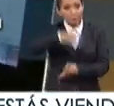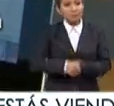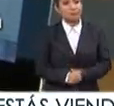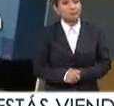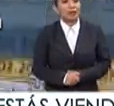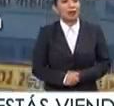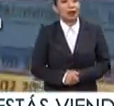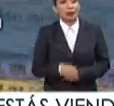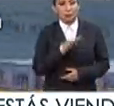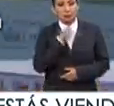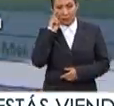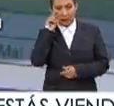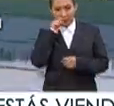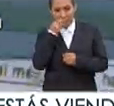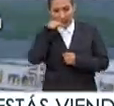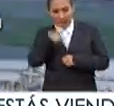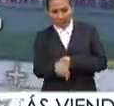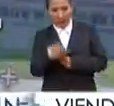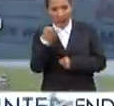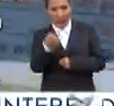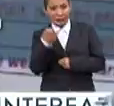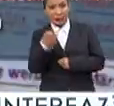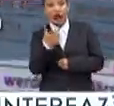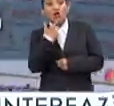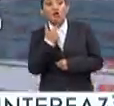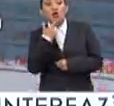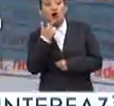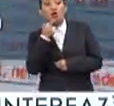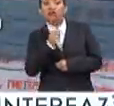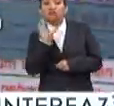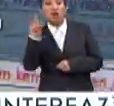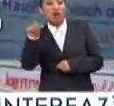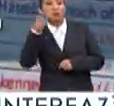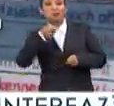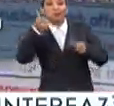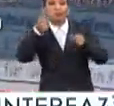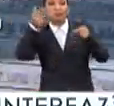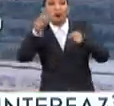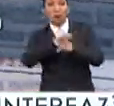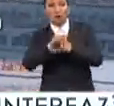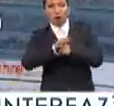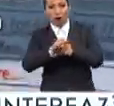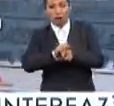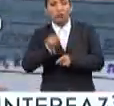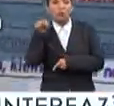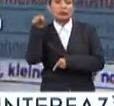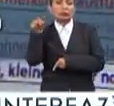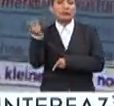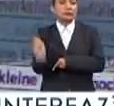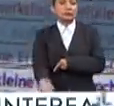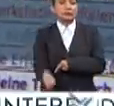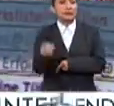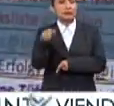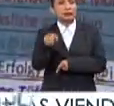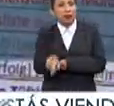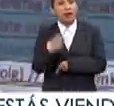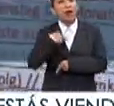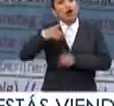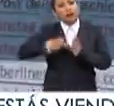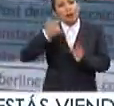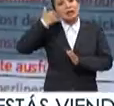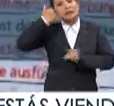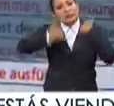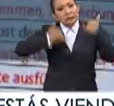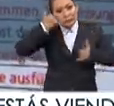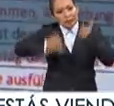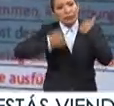más de 2.000 avales mandó a pasar a las fases fácil y las defenderán